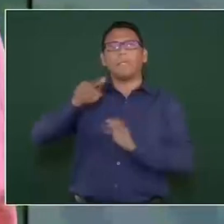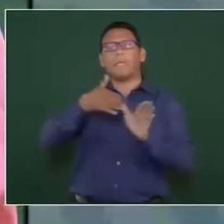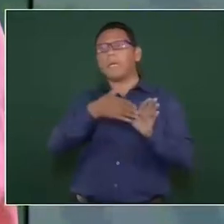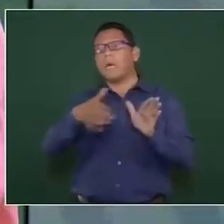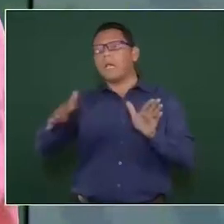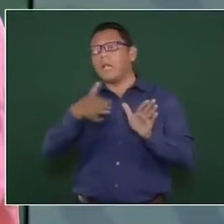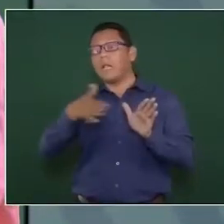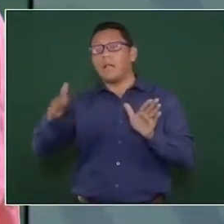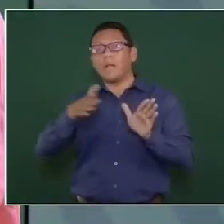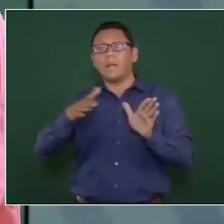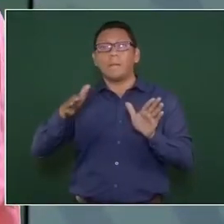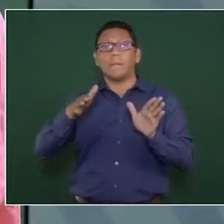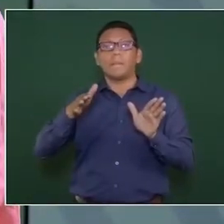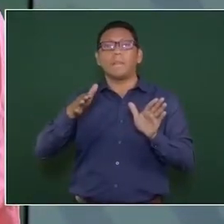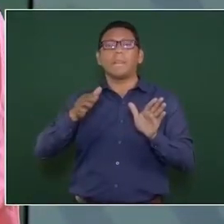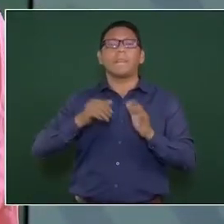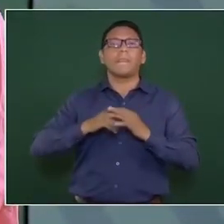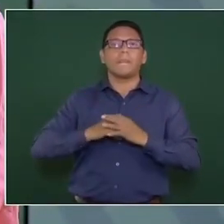cuando